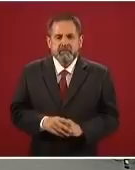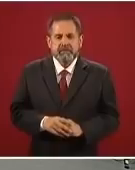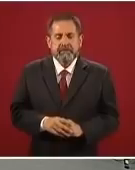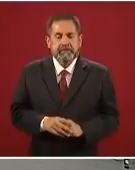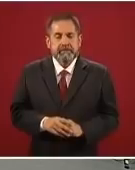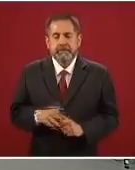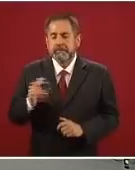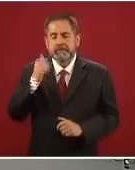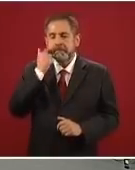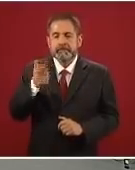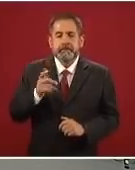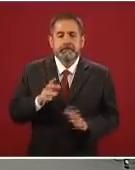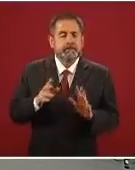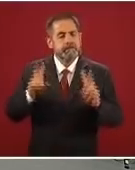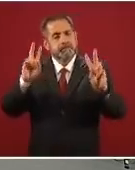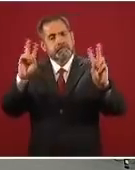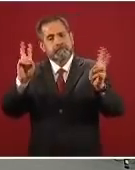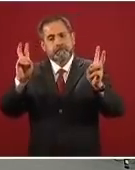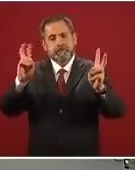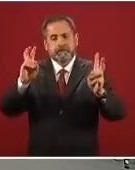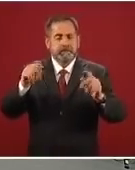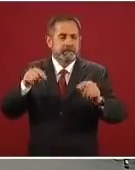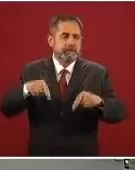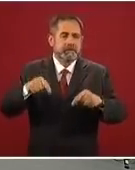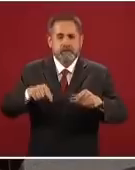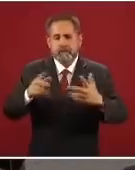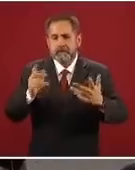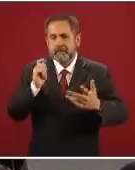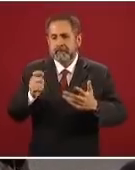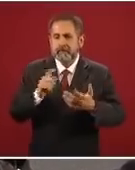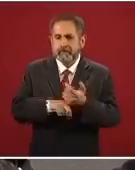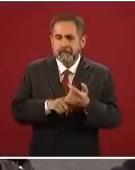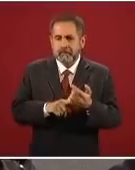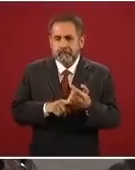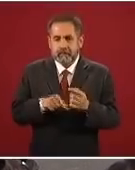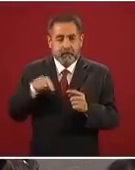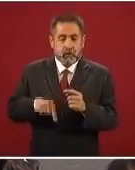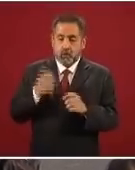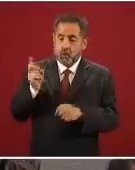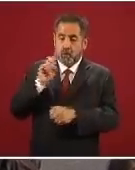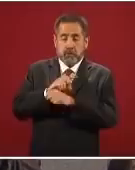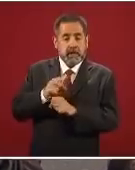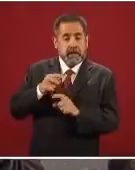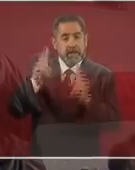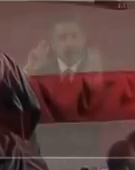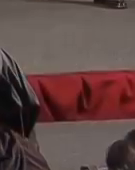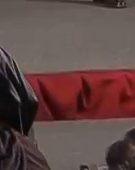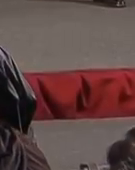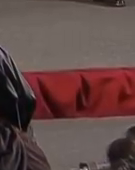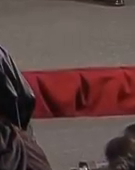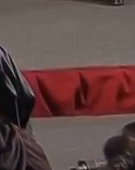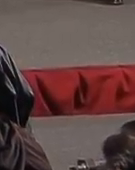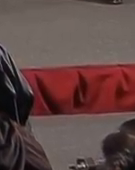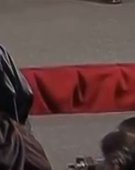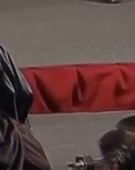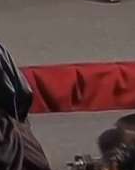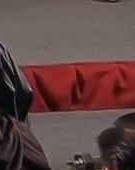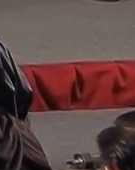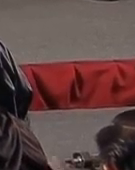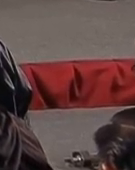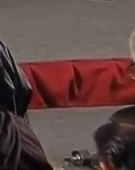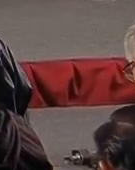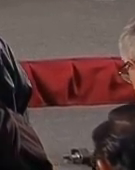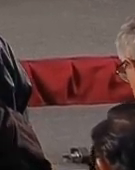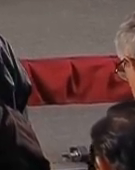no quiero que el tema sea nada más lo del feminicidio. Ya está muy claro, se